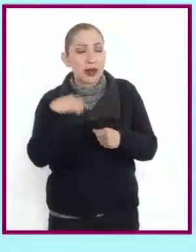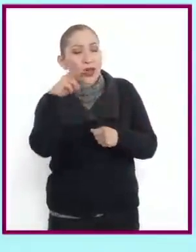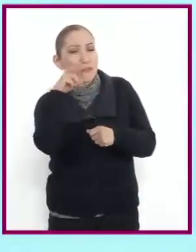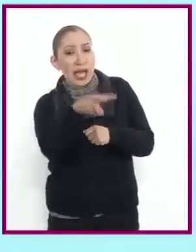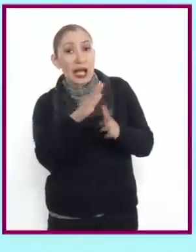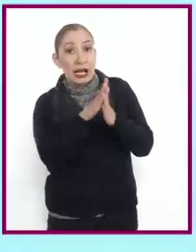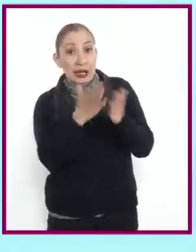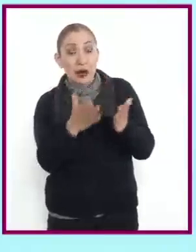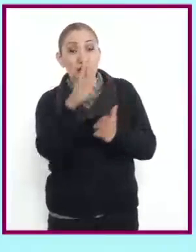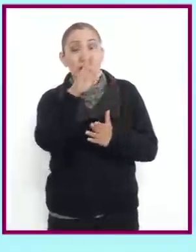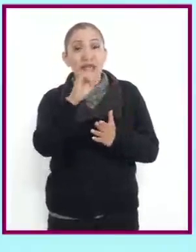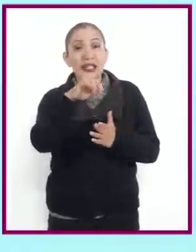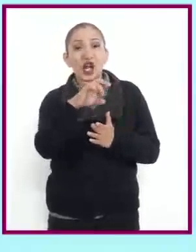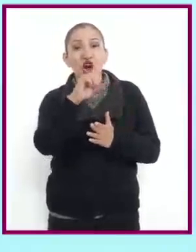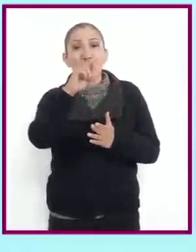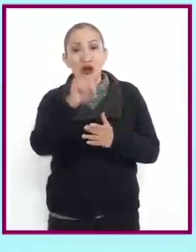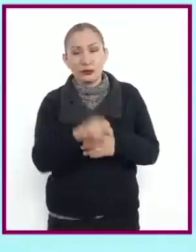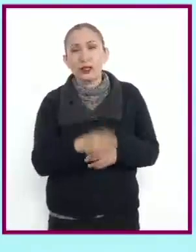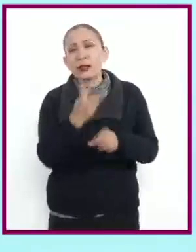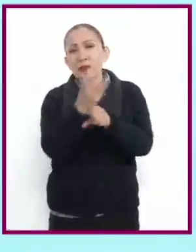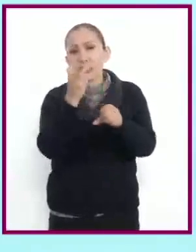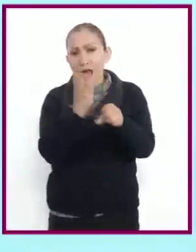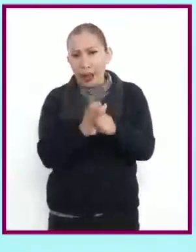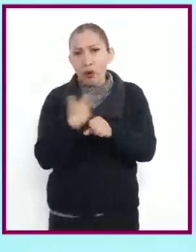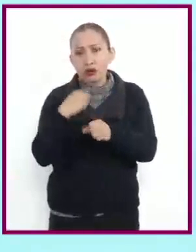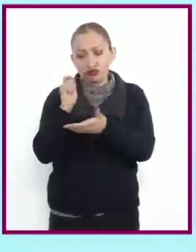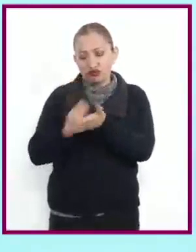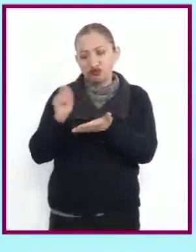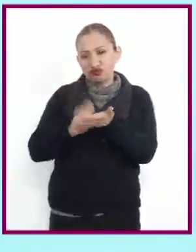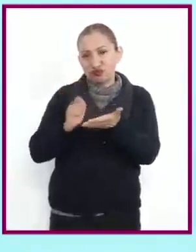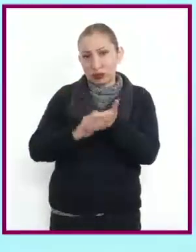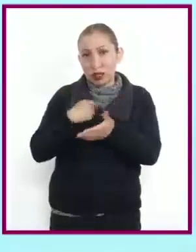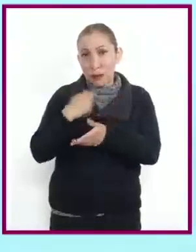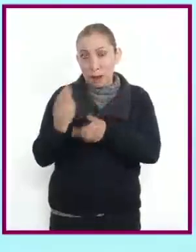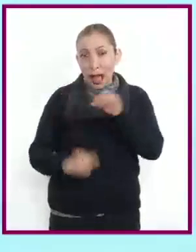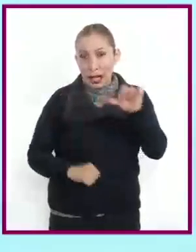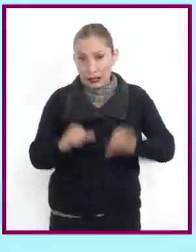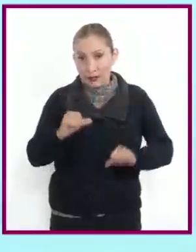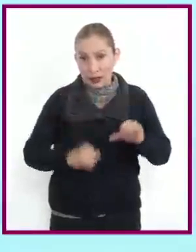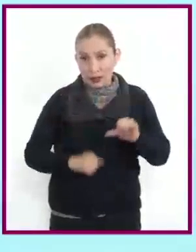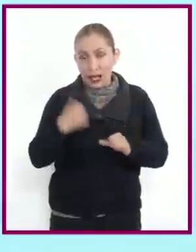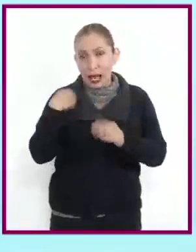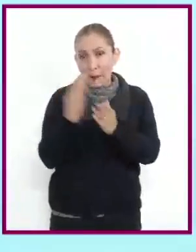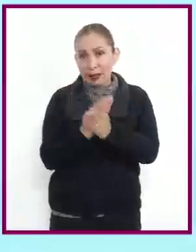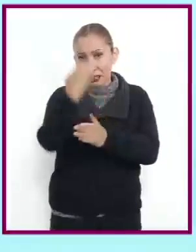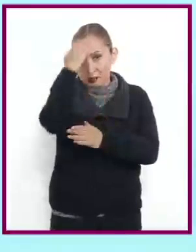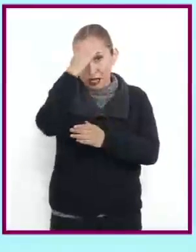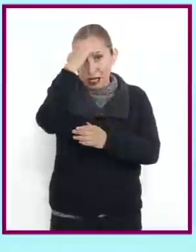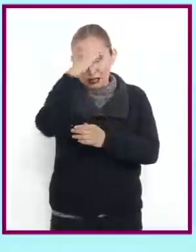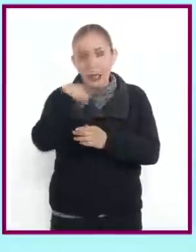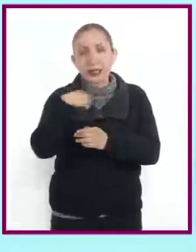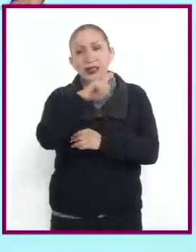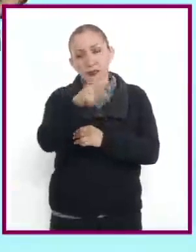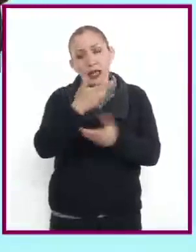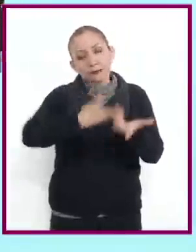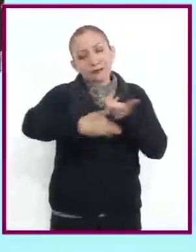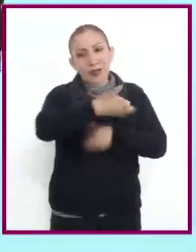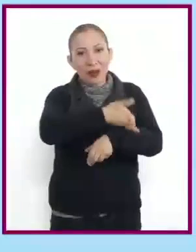se refiere al migrante, no solo como aquella persona que va de un lugar a otro, sino como alguien que deja atrás